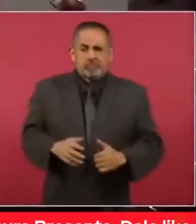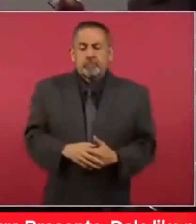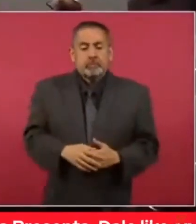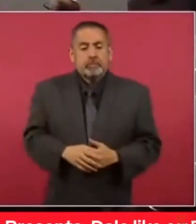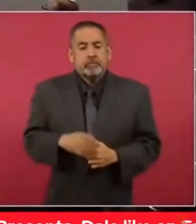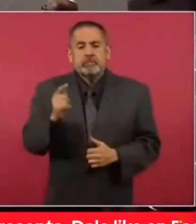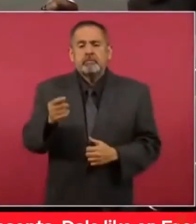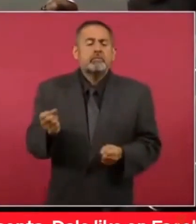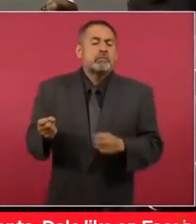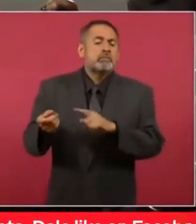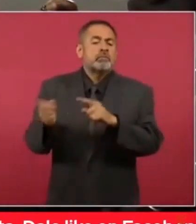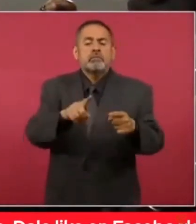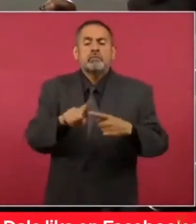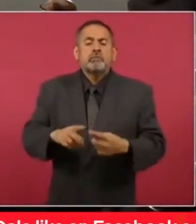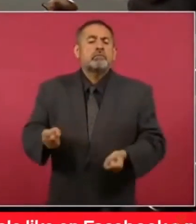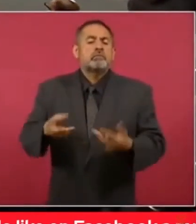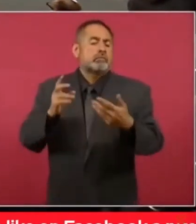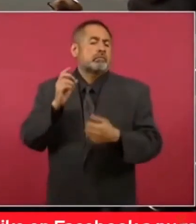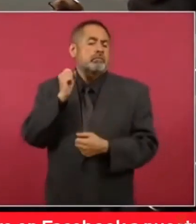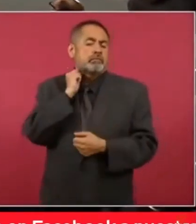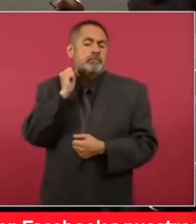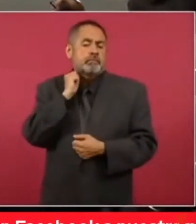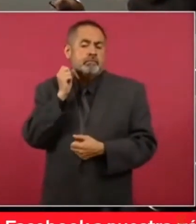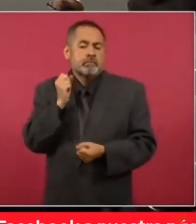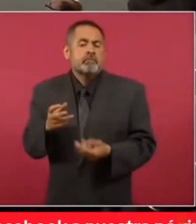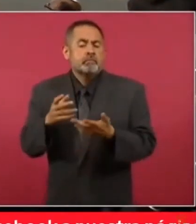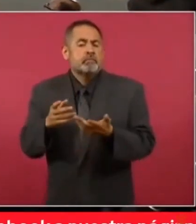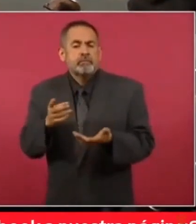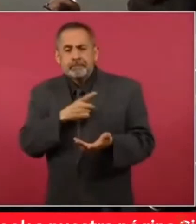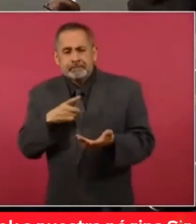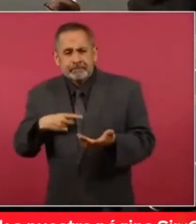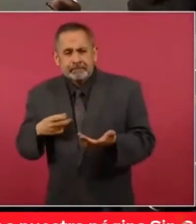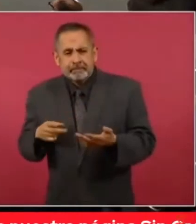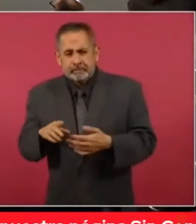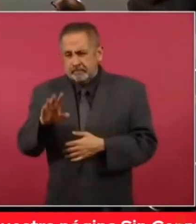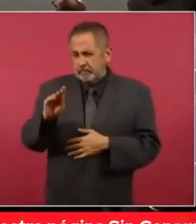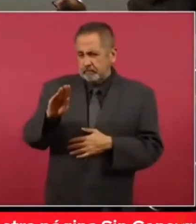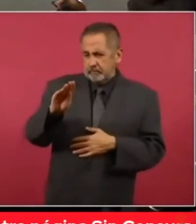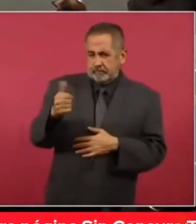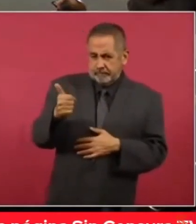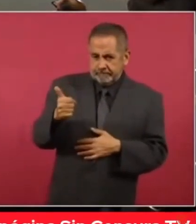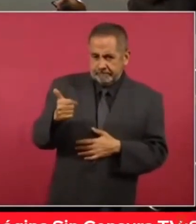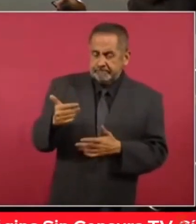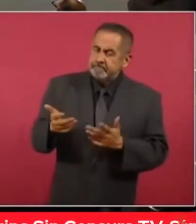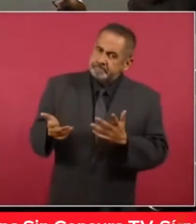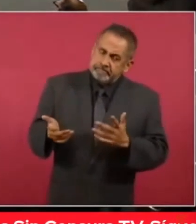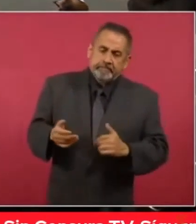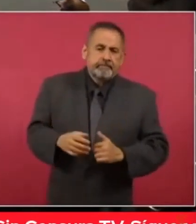Y luego, ¿cuántos senadores? ¿Cuánto? 96.